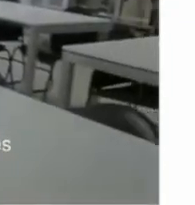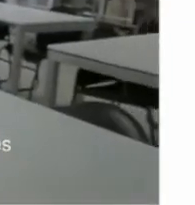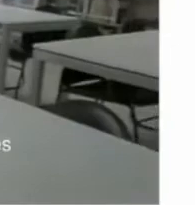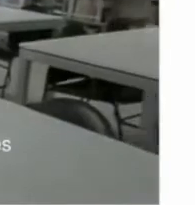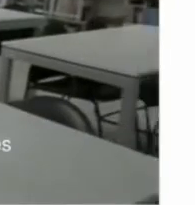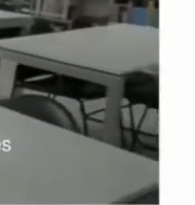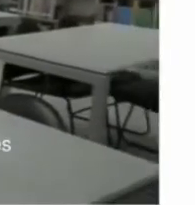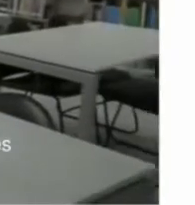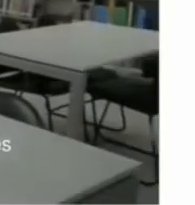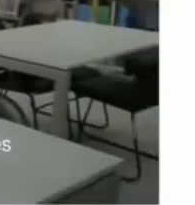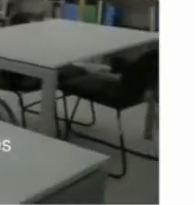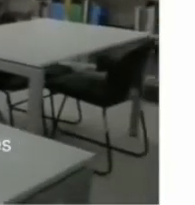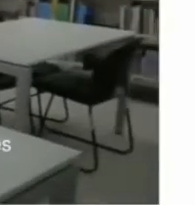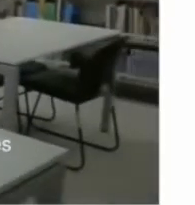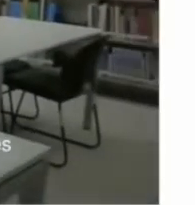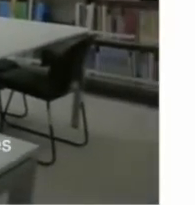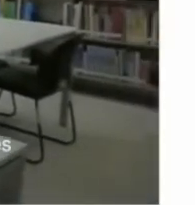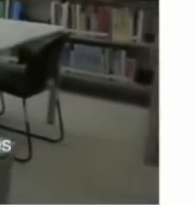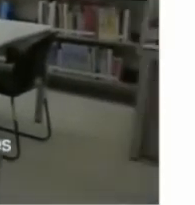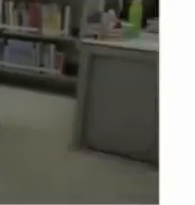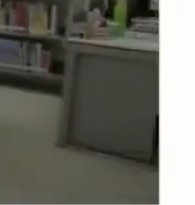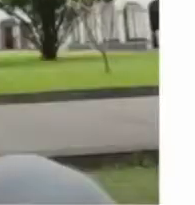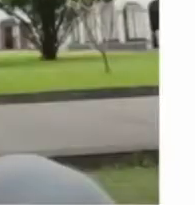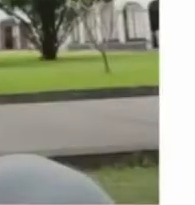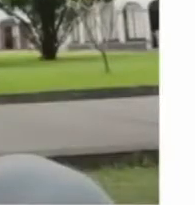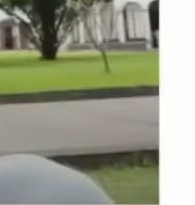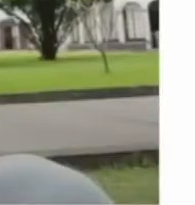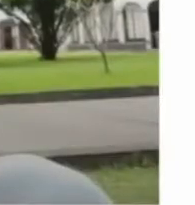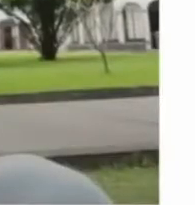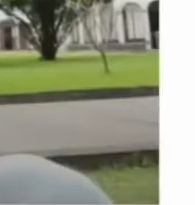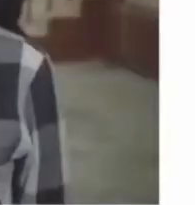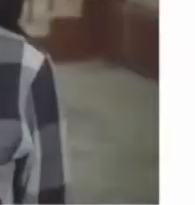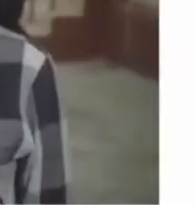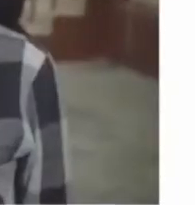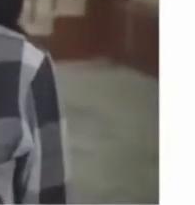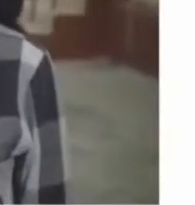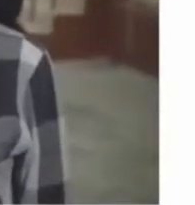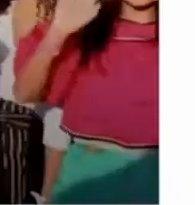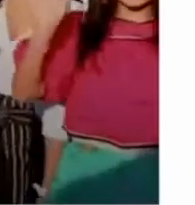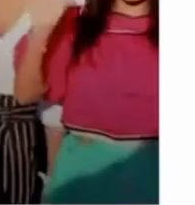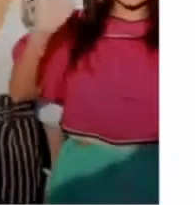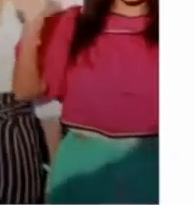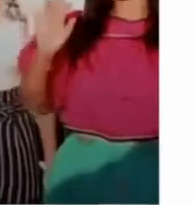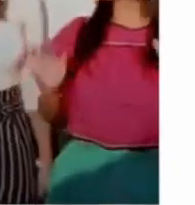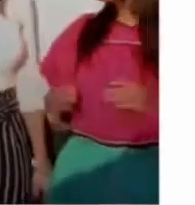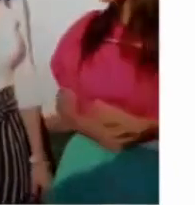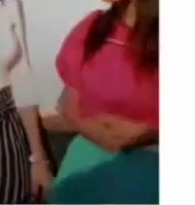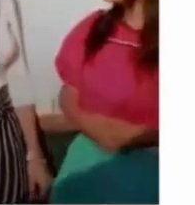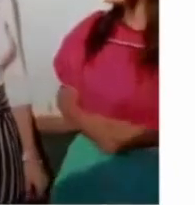Integración Juvenil y universidades aliadas en todo el país. No estás solo. No estás sola.